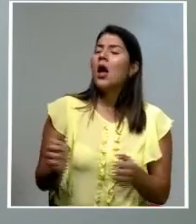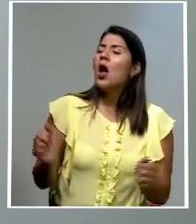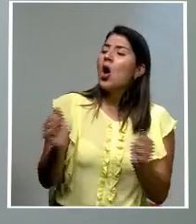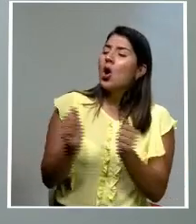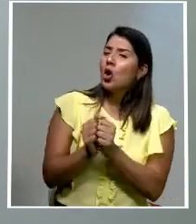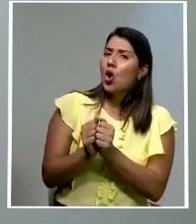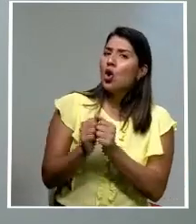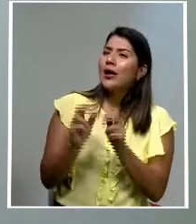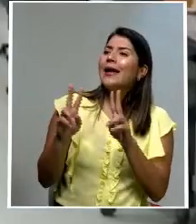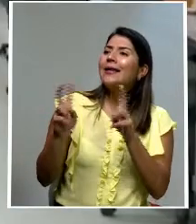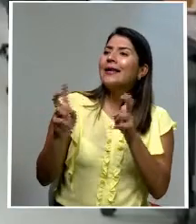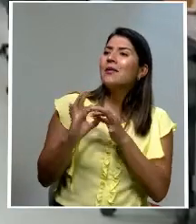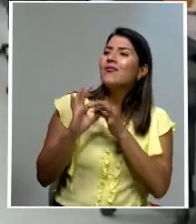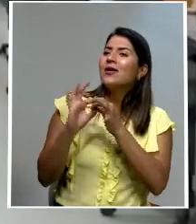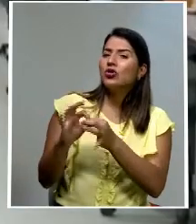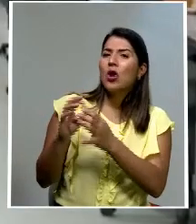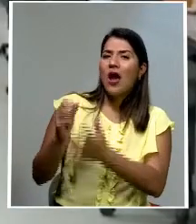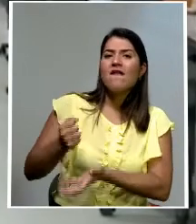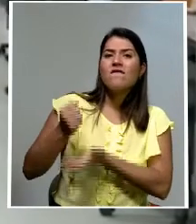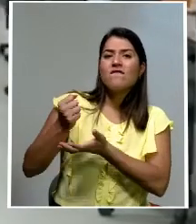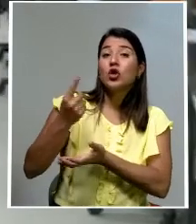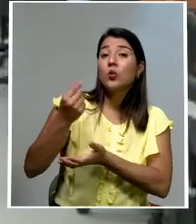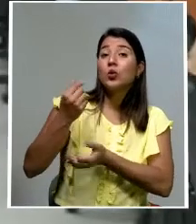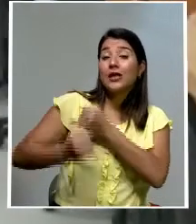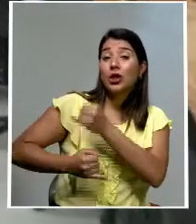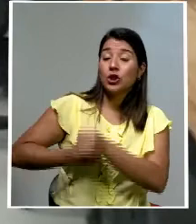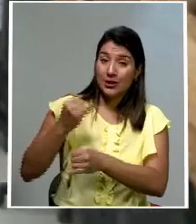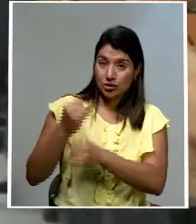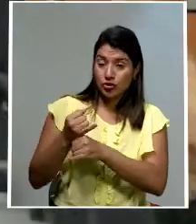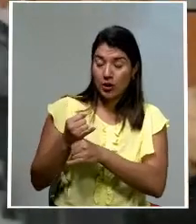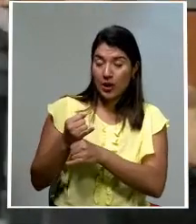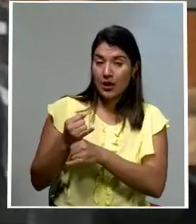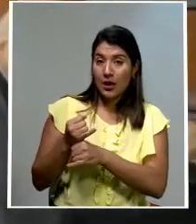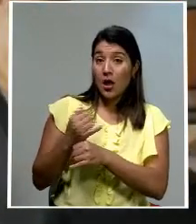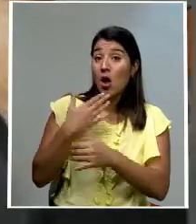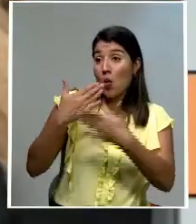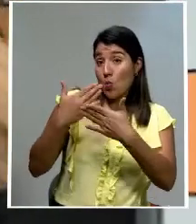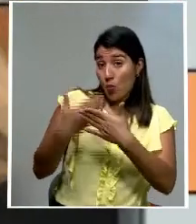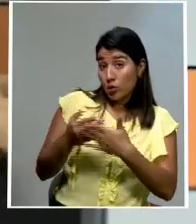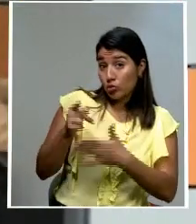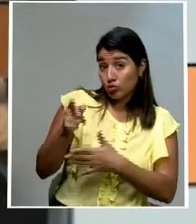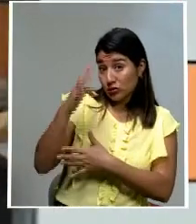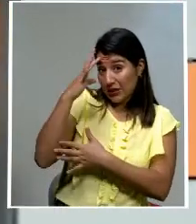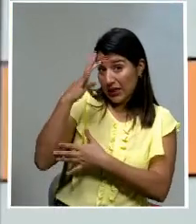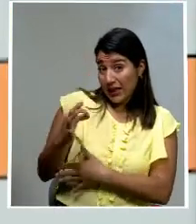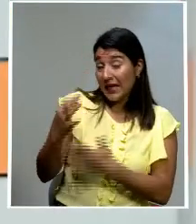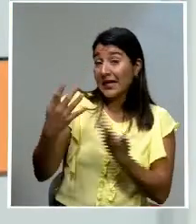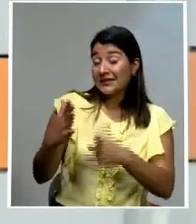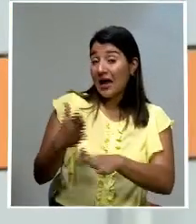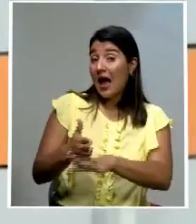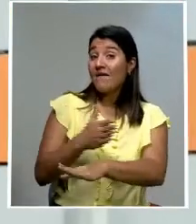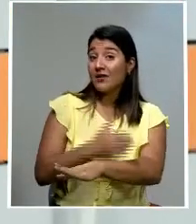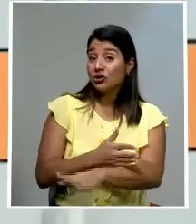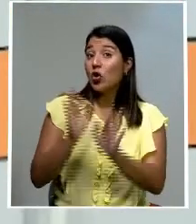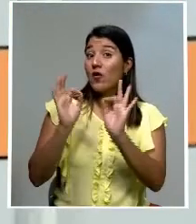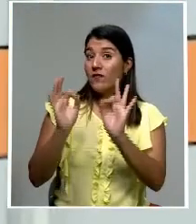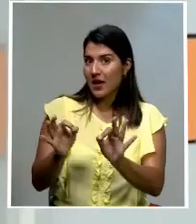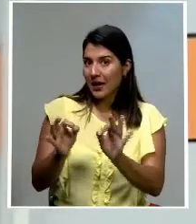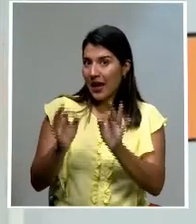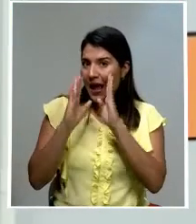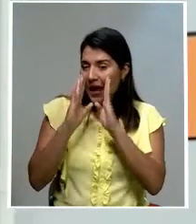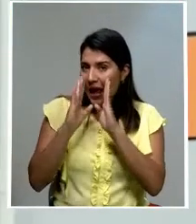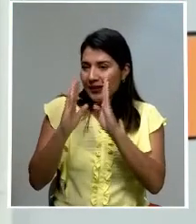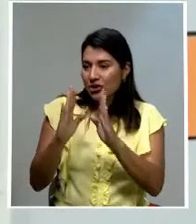tema del Fondo Monetario Internacional, bueno, ¿usted considera que ha avanzado bien el tema de empleo